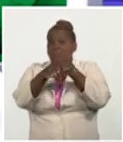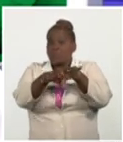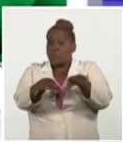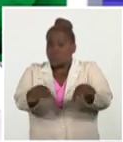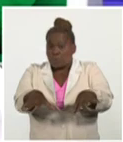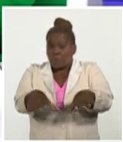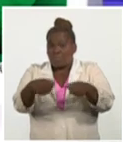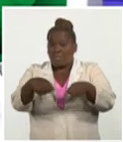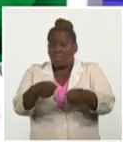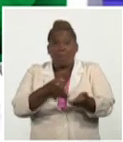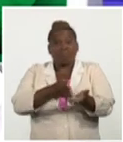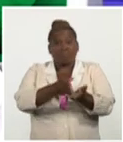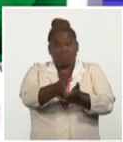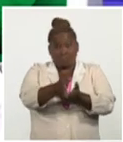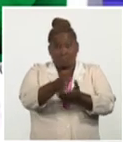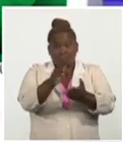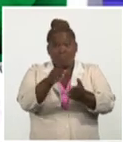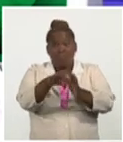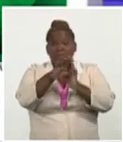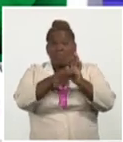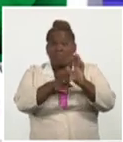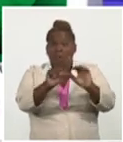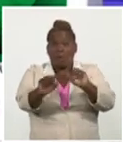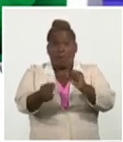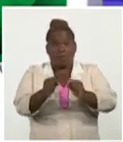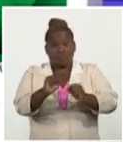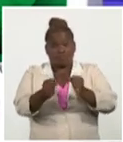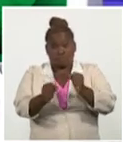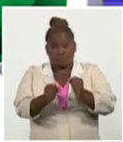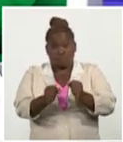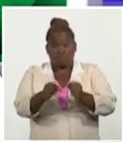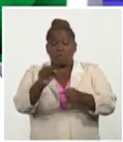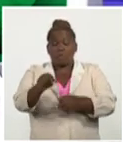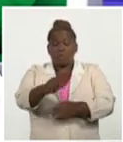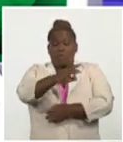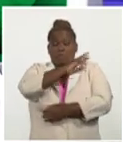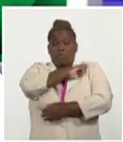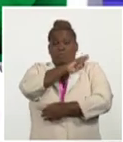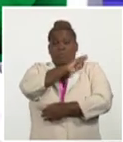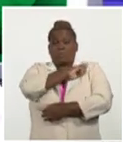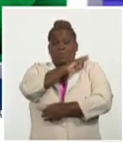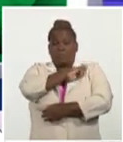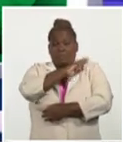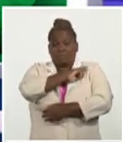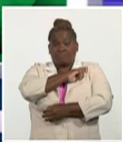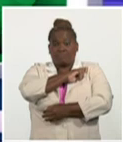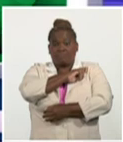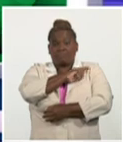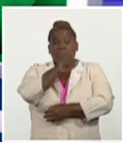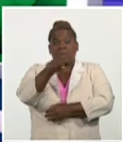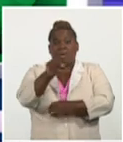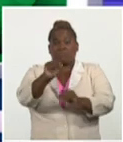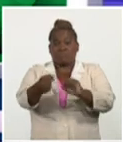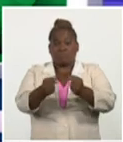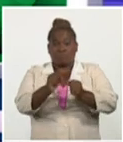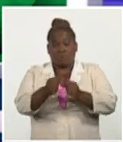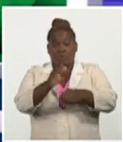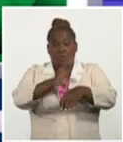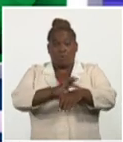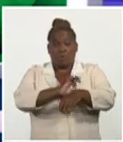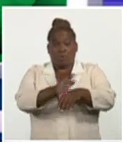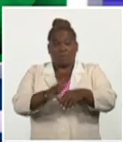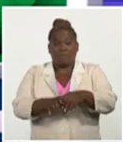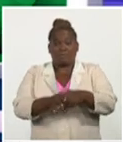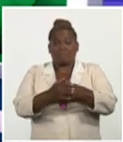de control, de limitación y de autorresponsabilidad para que se logre el control de la pandemia. Hoy con